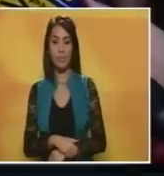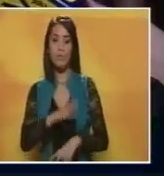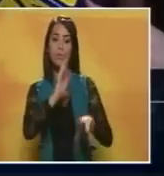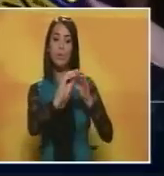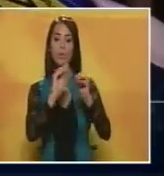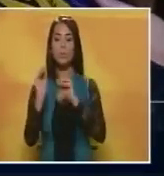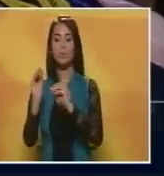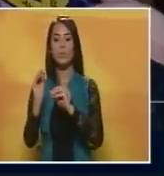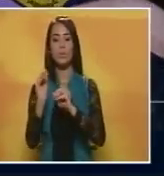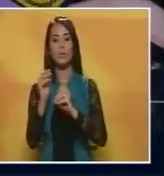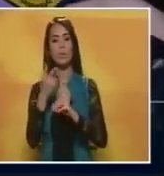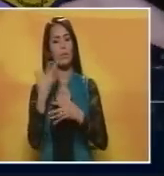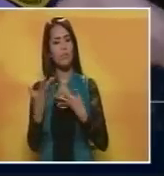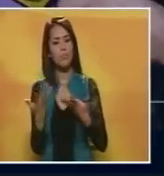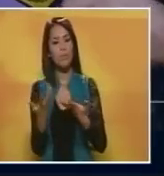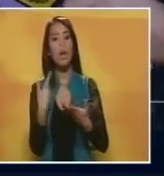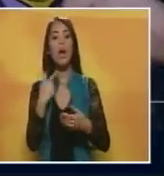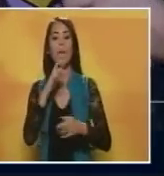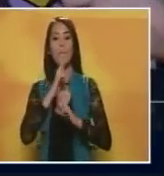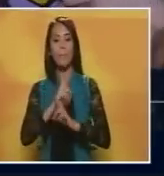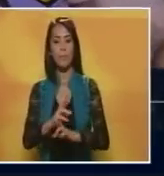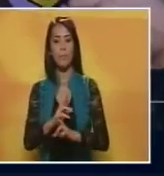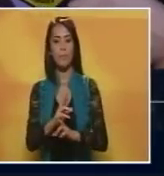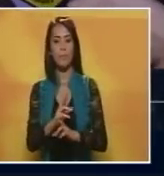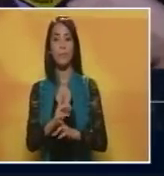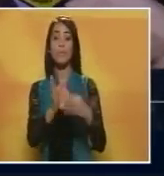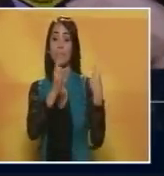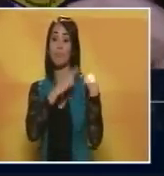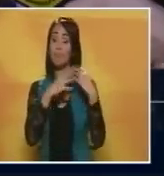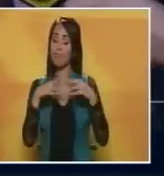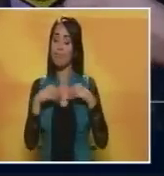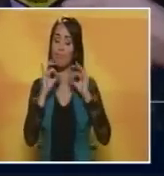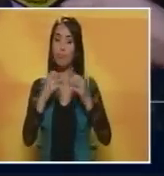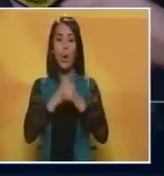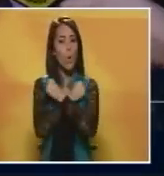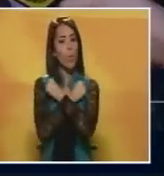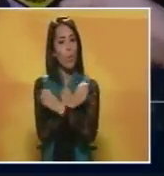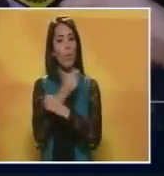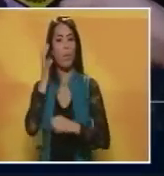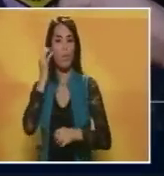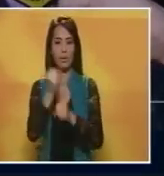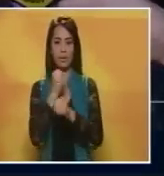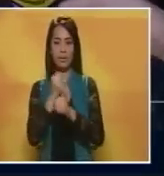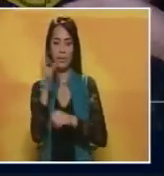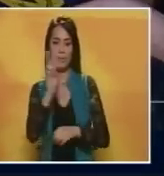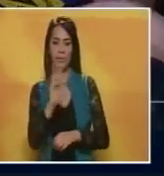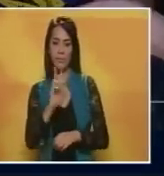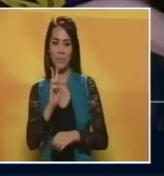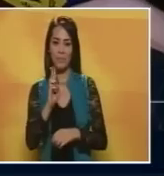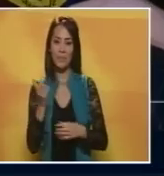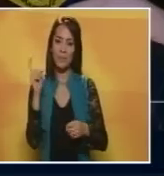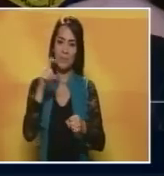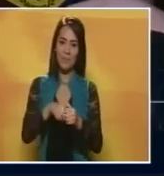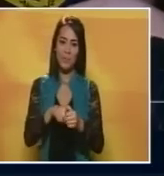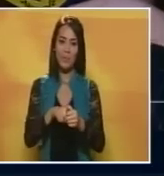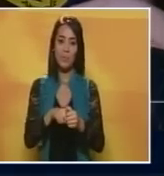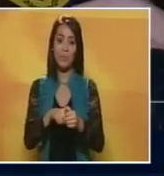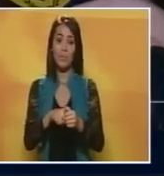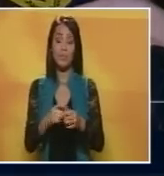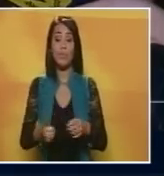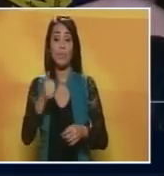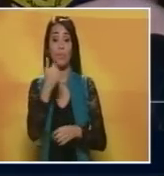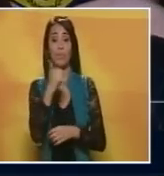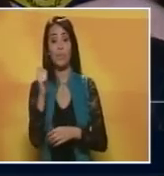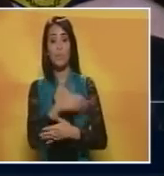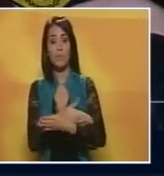llamado que hace la patria ha sido respondido y será correspondido con amor por la mujer trabajadora venezolana que se sumará a los más de 10